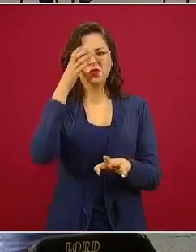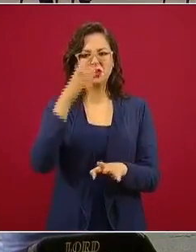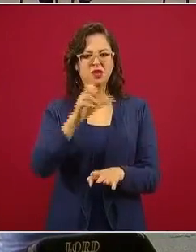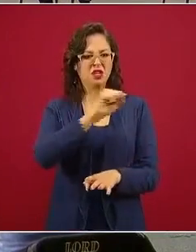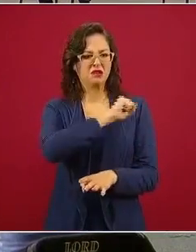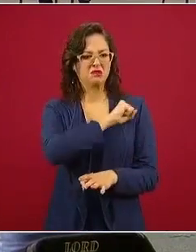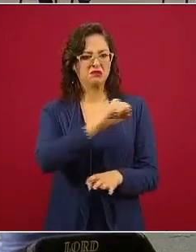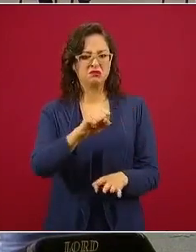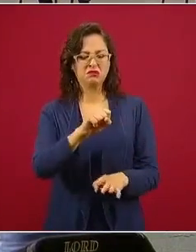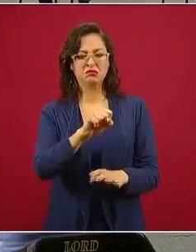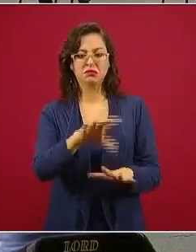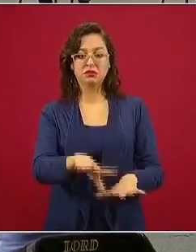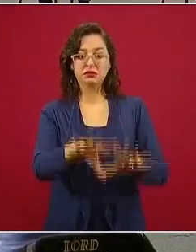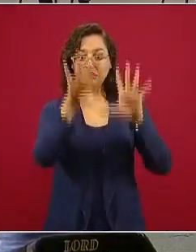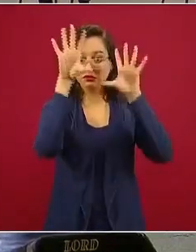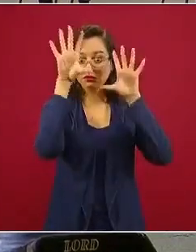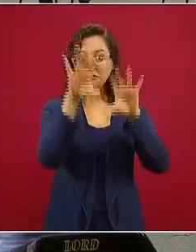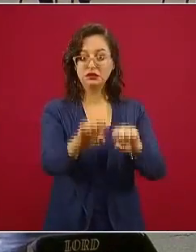y luego